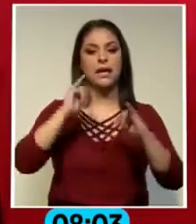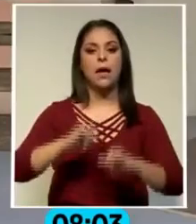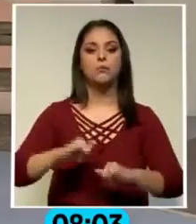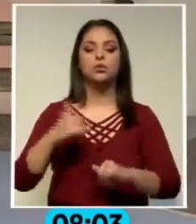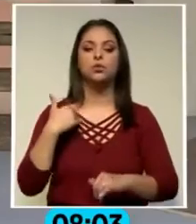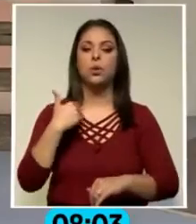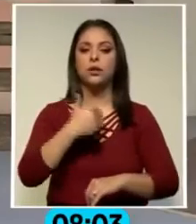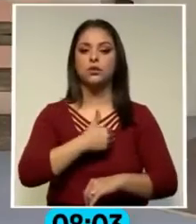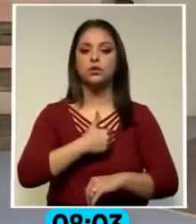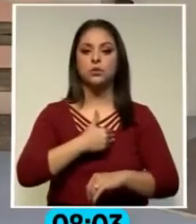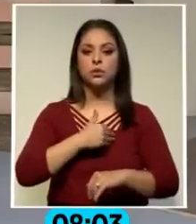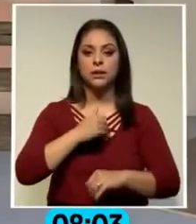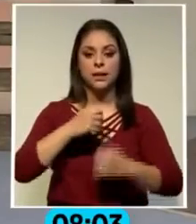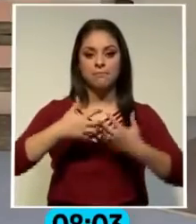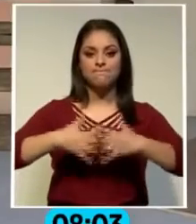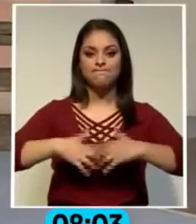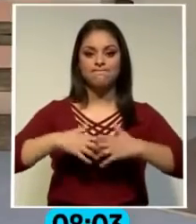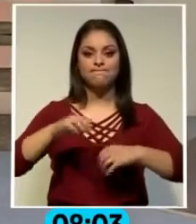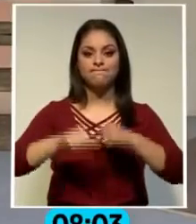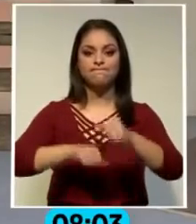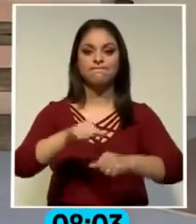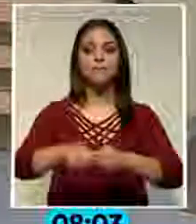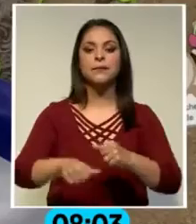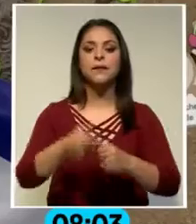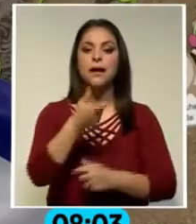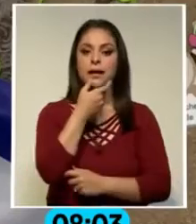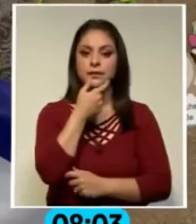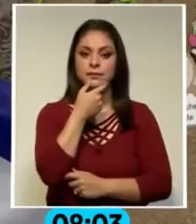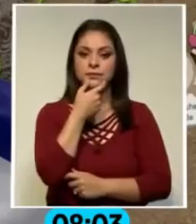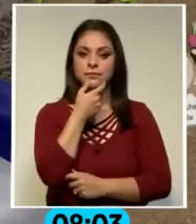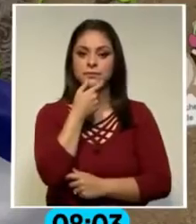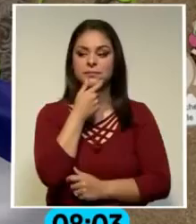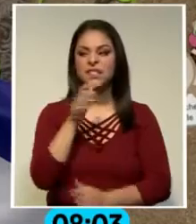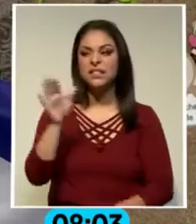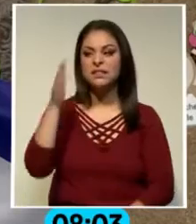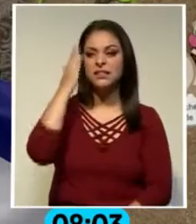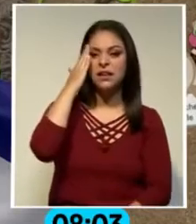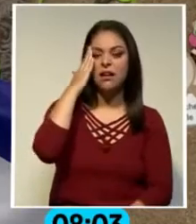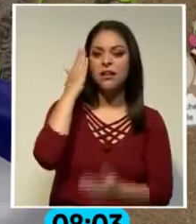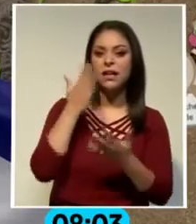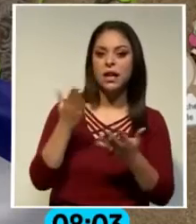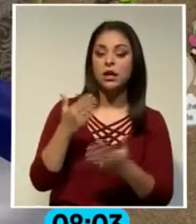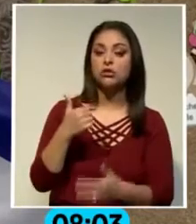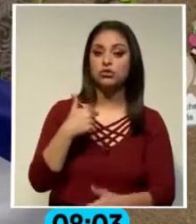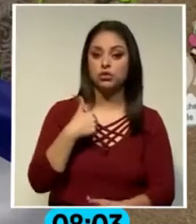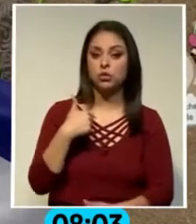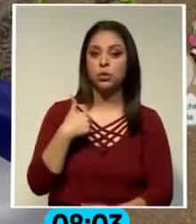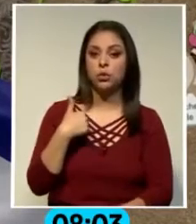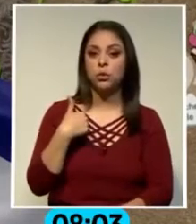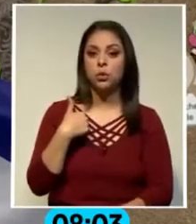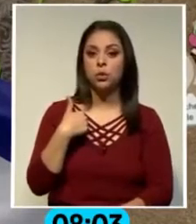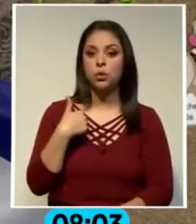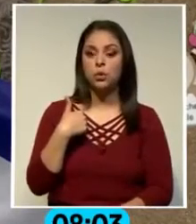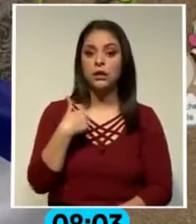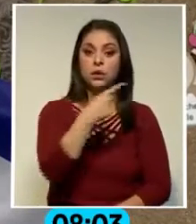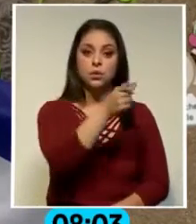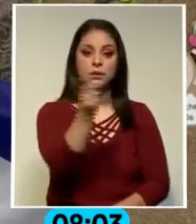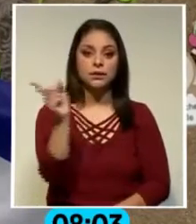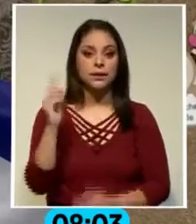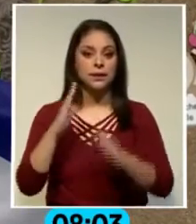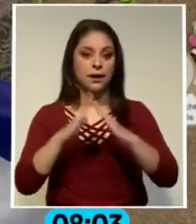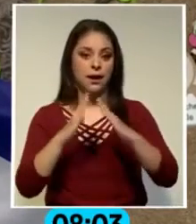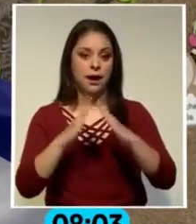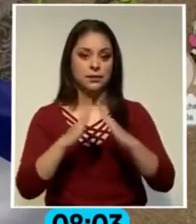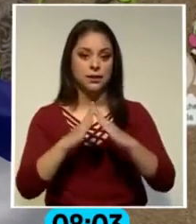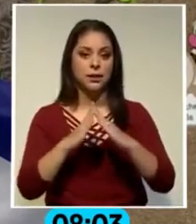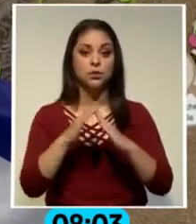nuestro emprendimiento de galletas. ¿Sabe qué, niña Ley? También, y como yo he estado diciendo todos esos días, si en casa la familia tiene un emprendimiento que nos